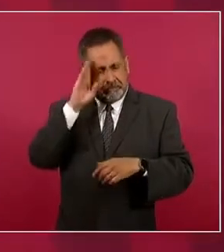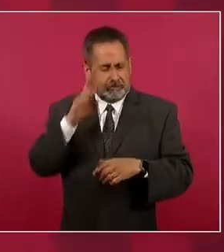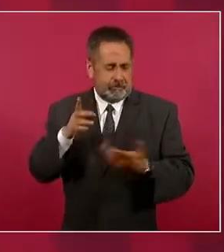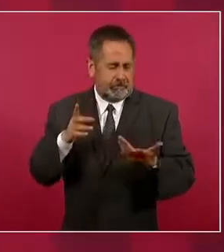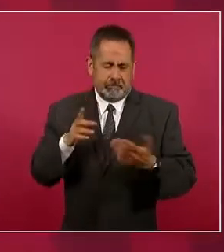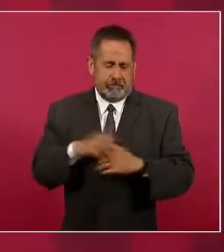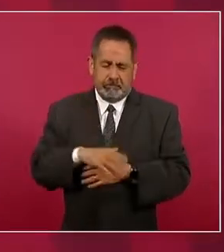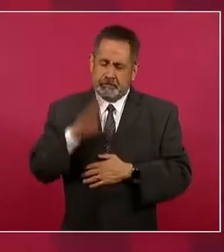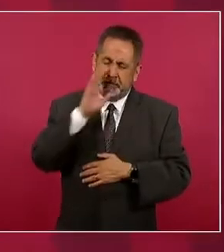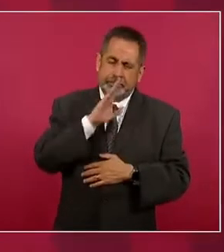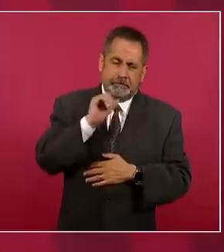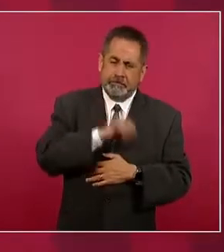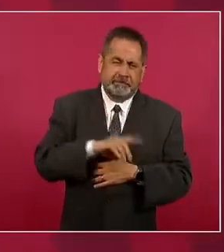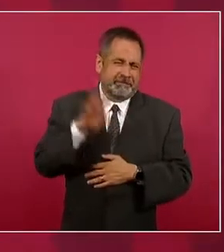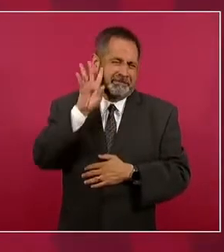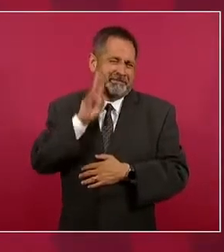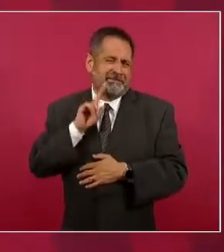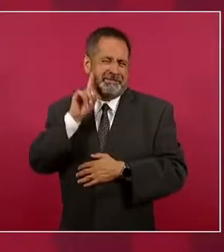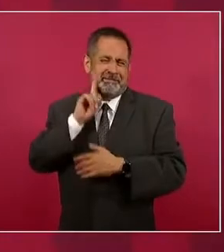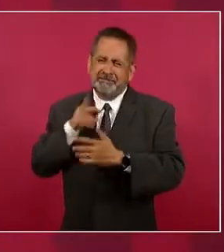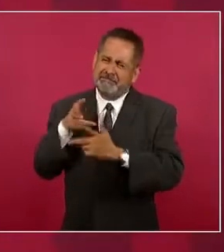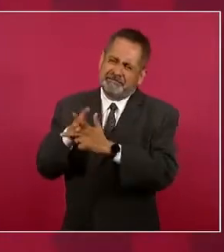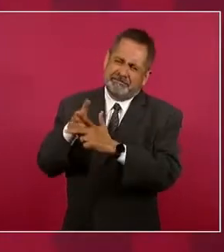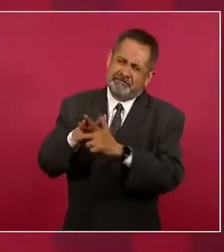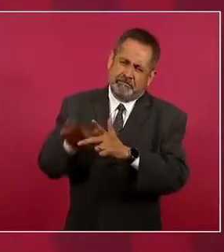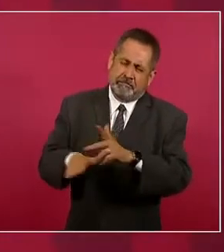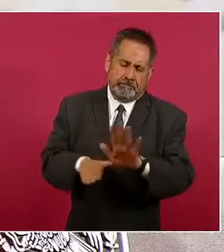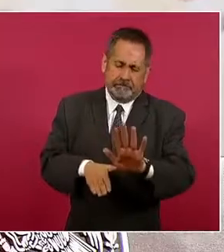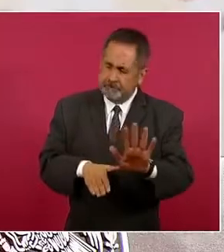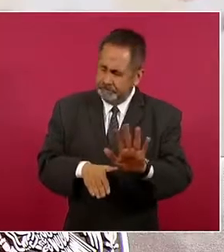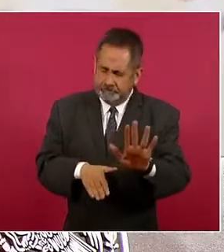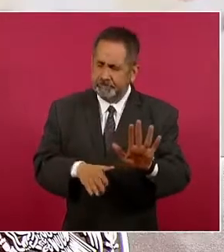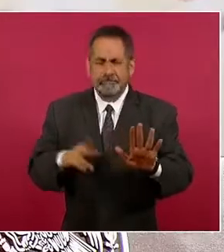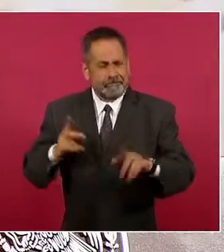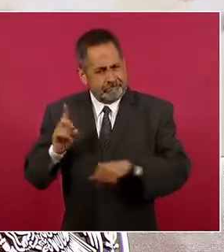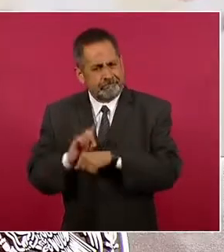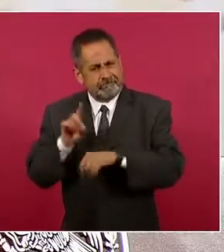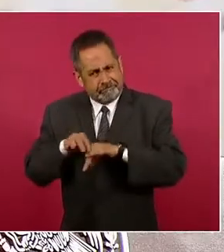feminicidio. Todos los días trabajamos para eso.